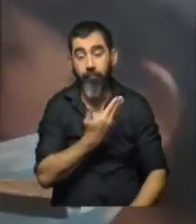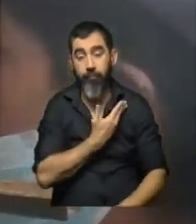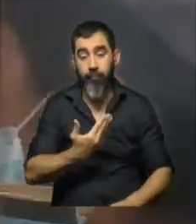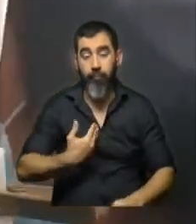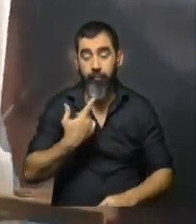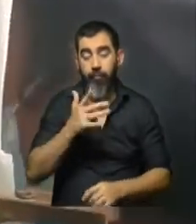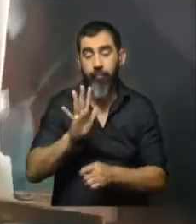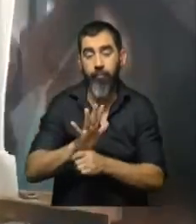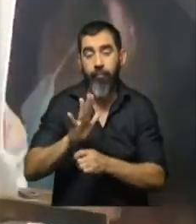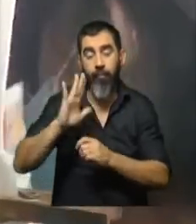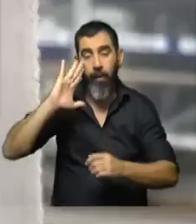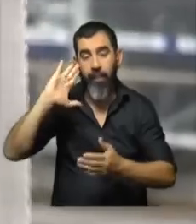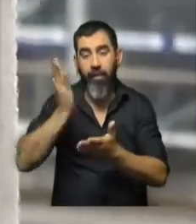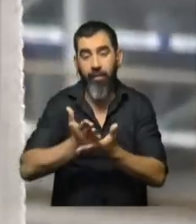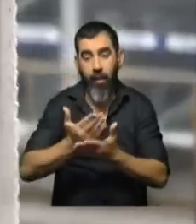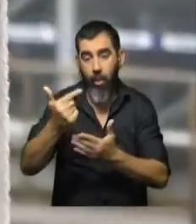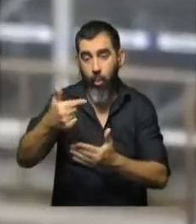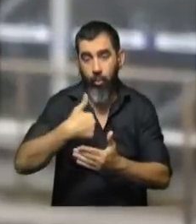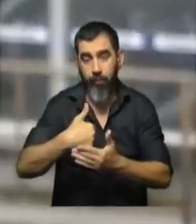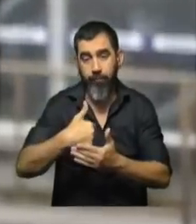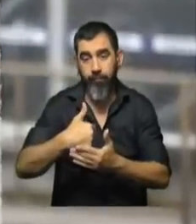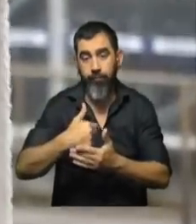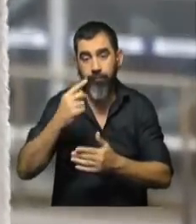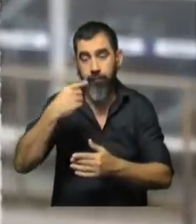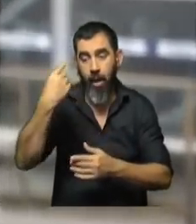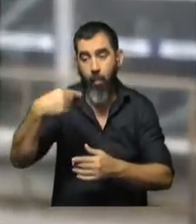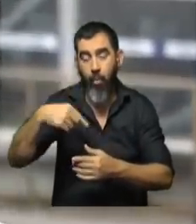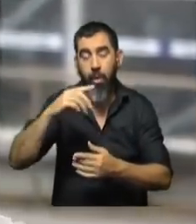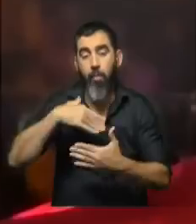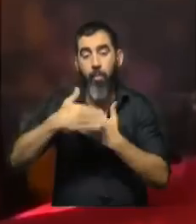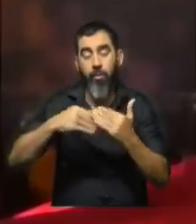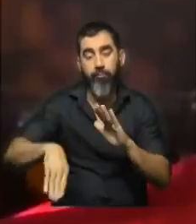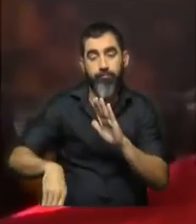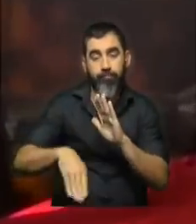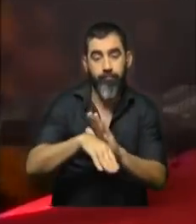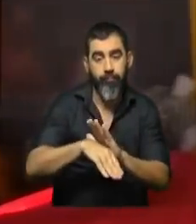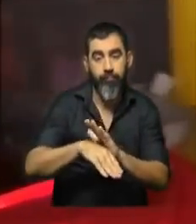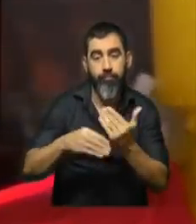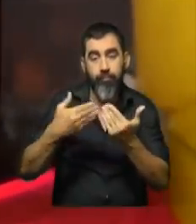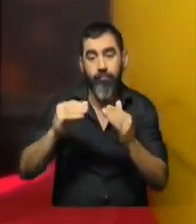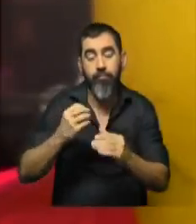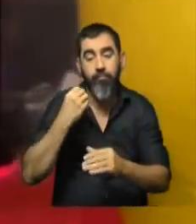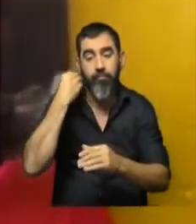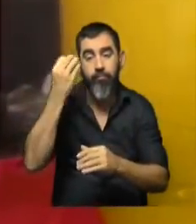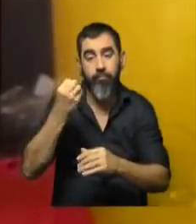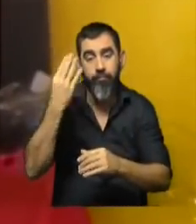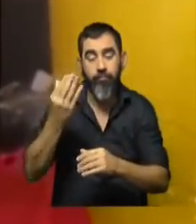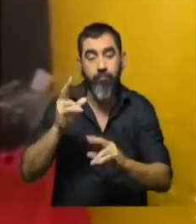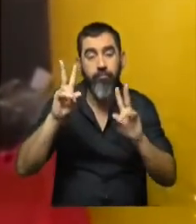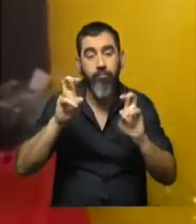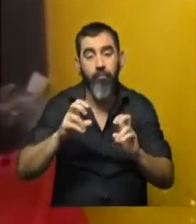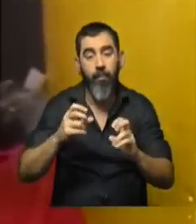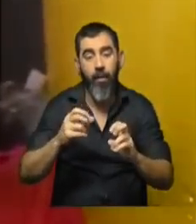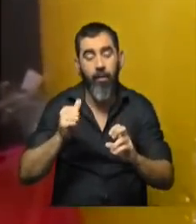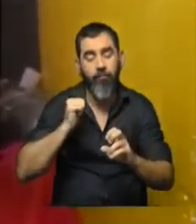calificada como golpe de Estado por la prensa y la oposición, acelerando el proceso de destitución que le había iniciado el Congreso en el marco de un desgaste